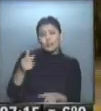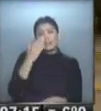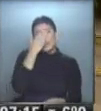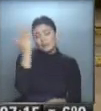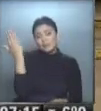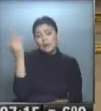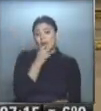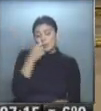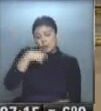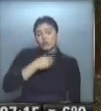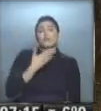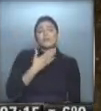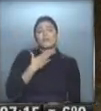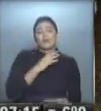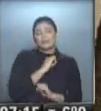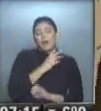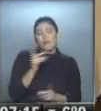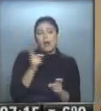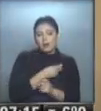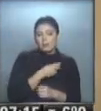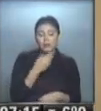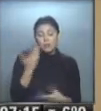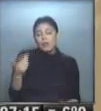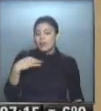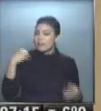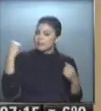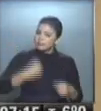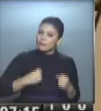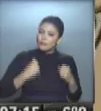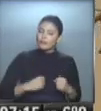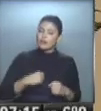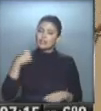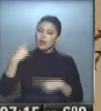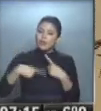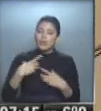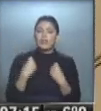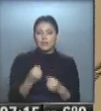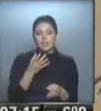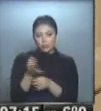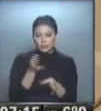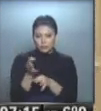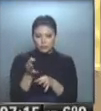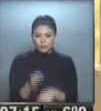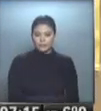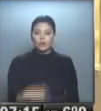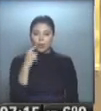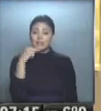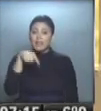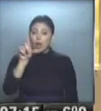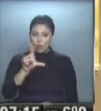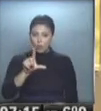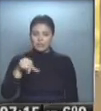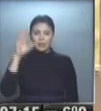enferme, en mi caso que estoy con la voz que no puedo más, pero bueno, hay que seguir haciéndose cargo de esto y defender nuestra educación. Este lunes,